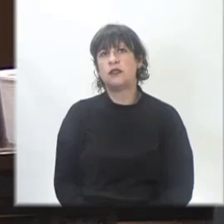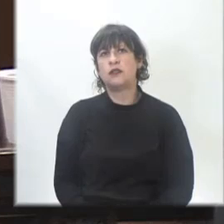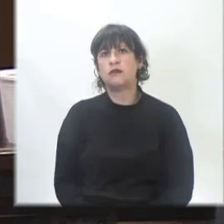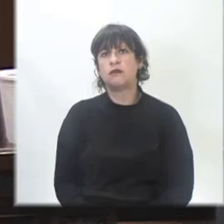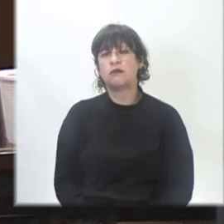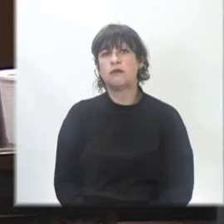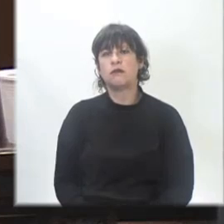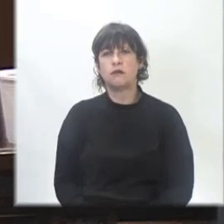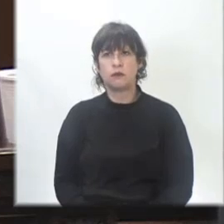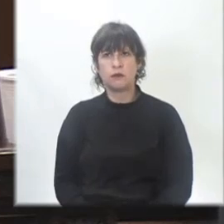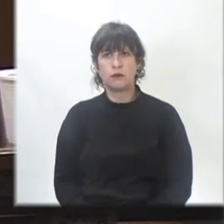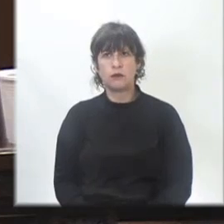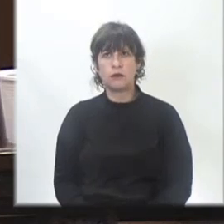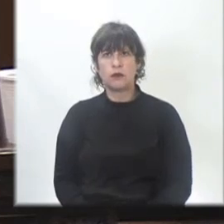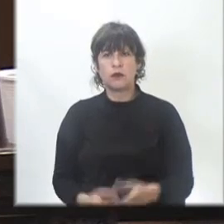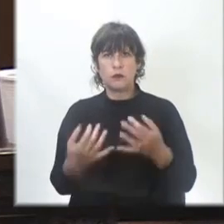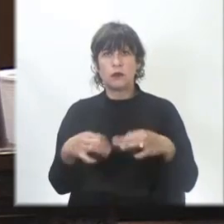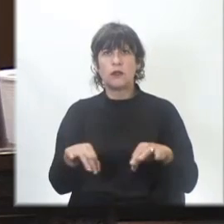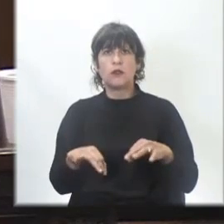Bien.